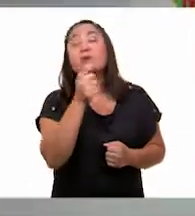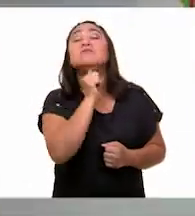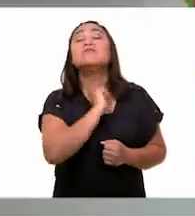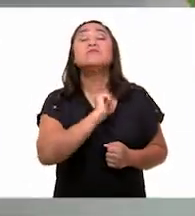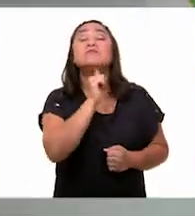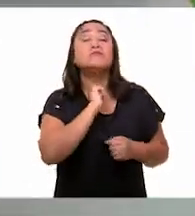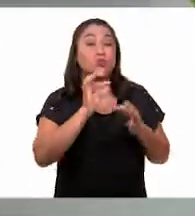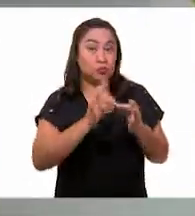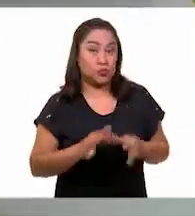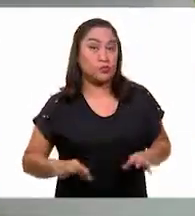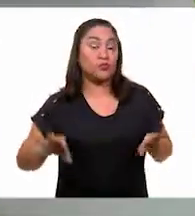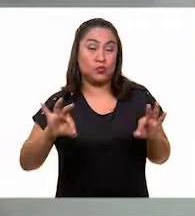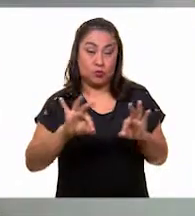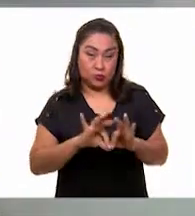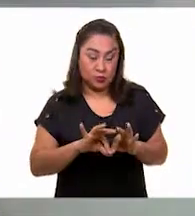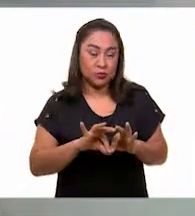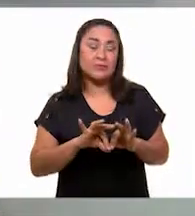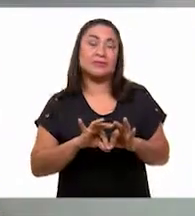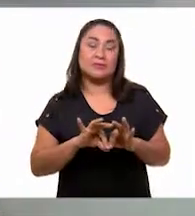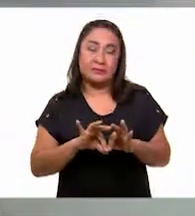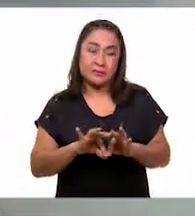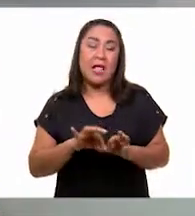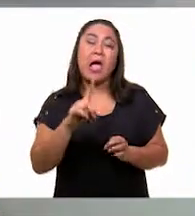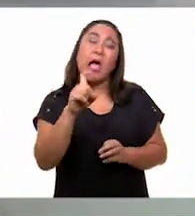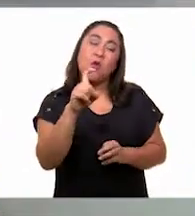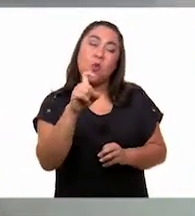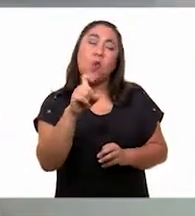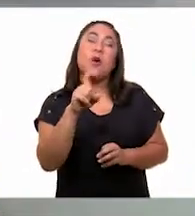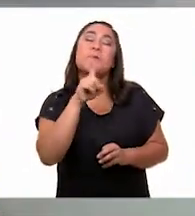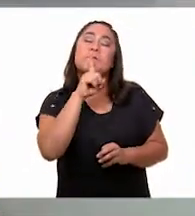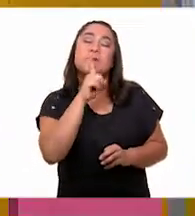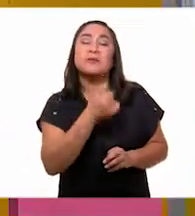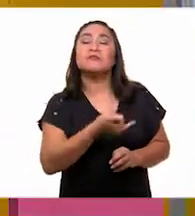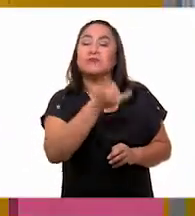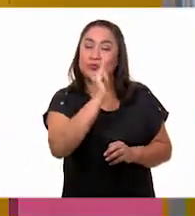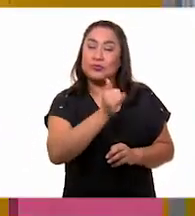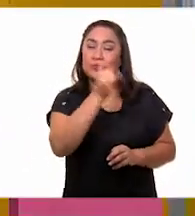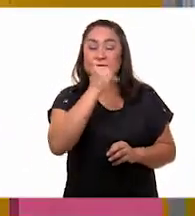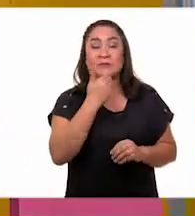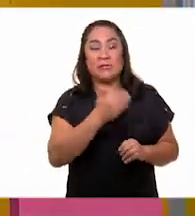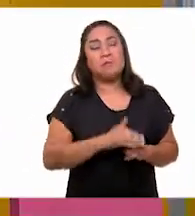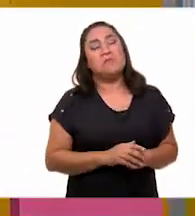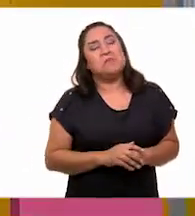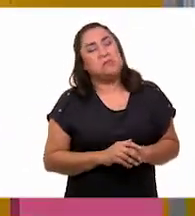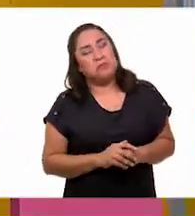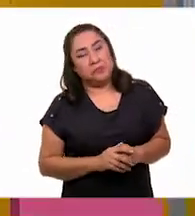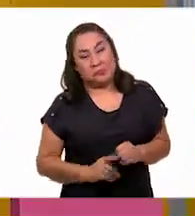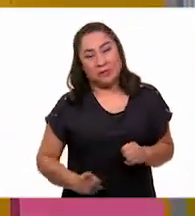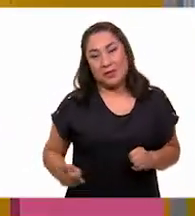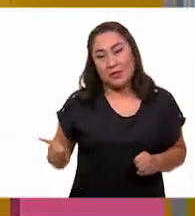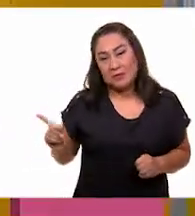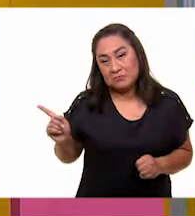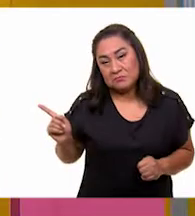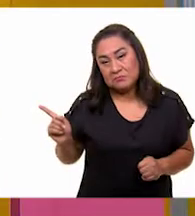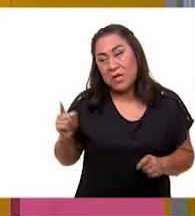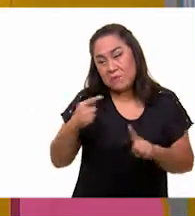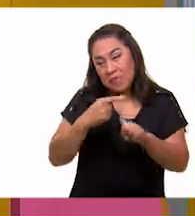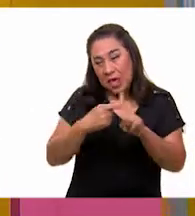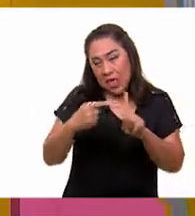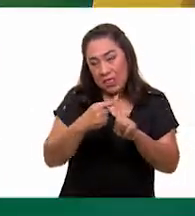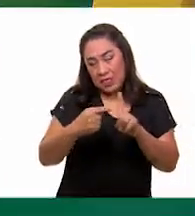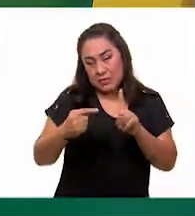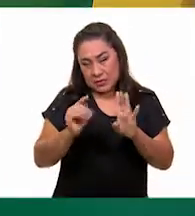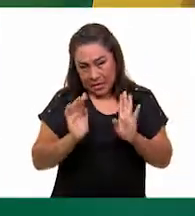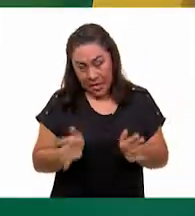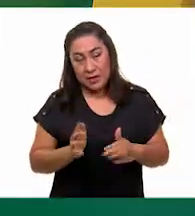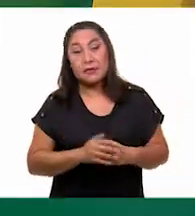muy importante todo el día, preferentemente agua simple. Creo que aquí ya estamos a la mitad de la botella. Cierto. Ahora